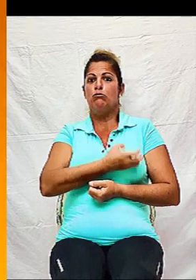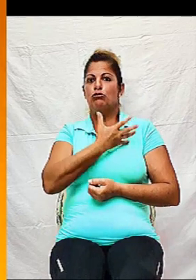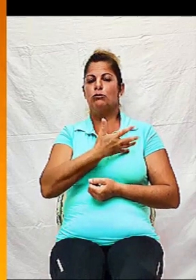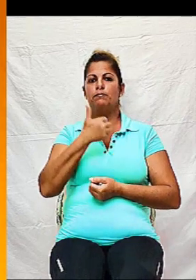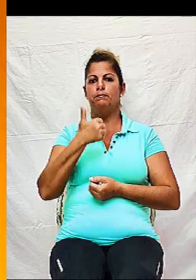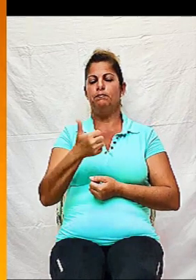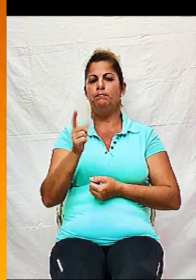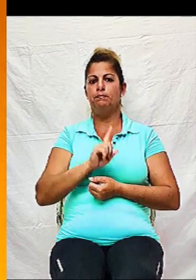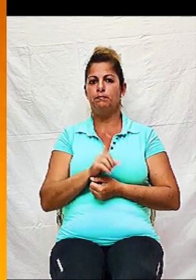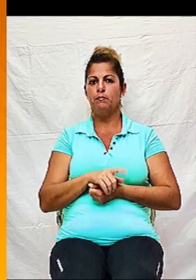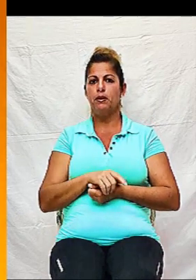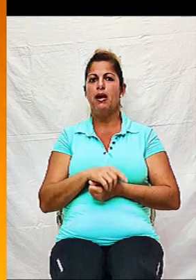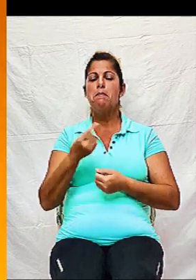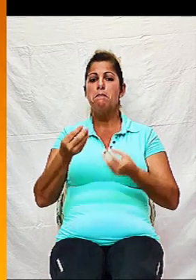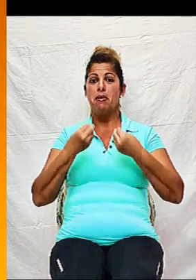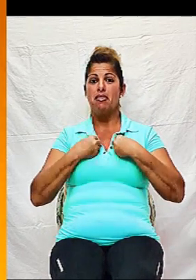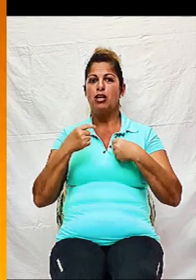como emocionalmente,